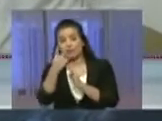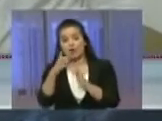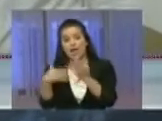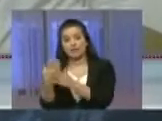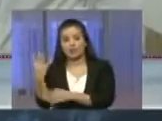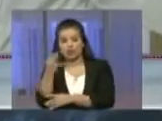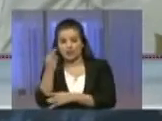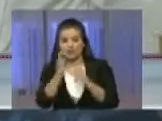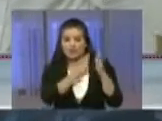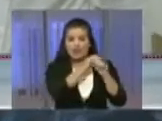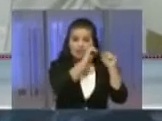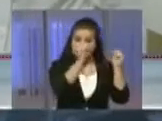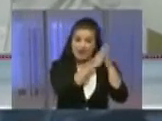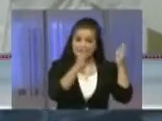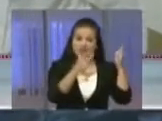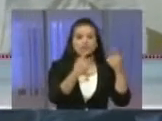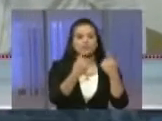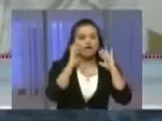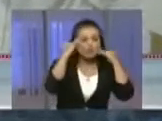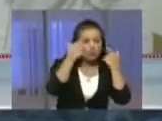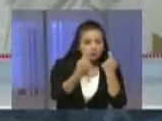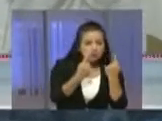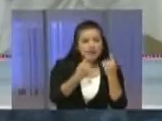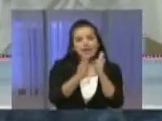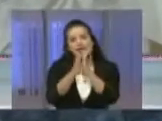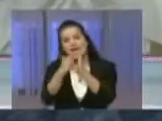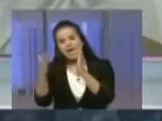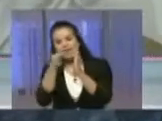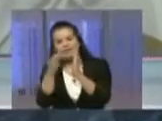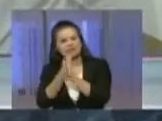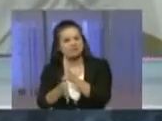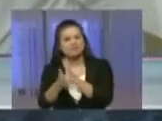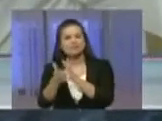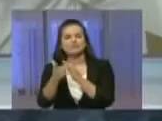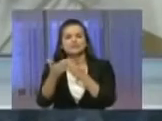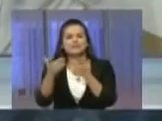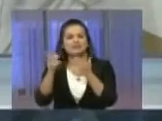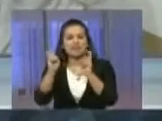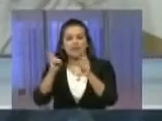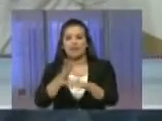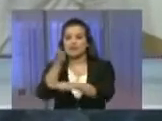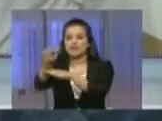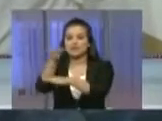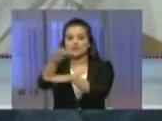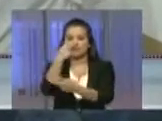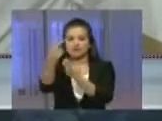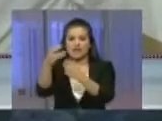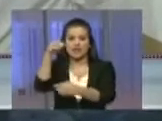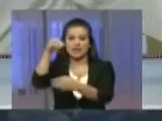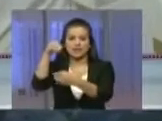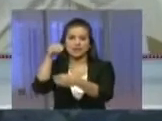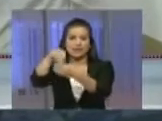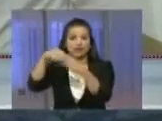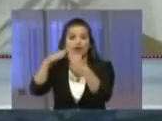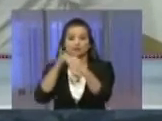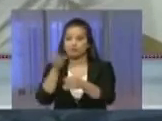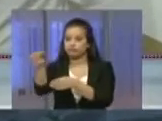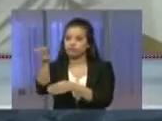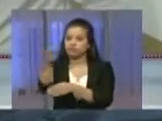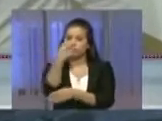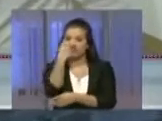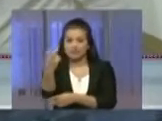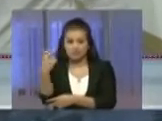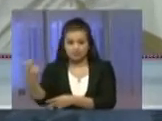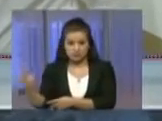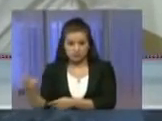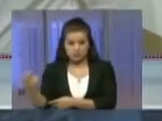mañana es consulta y el horario de la tarde es tci el llamado tci que son los terrenos las visitas casa a casa que nosotros realizamos como un